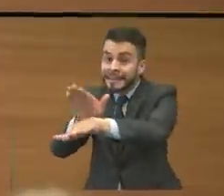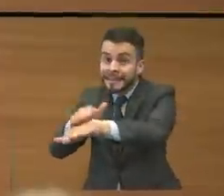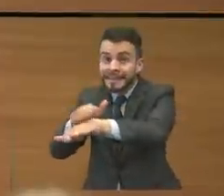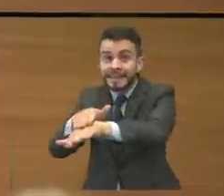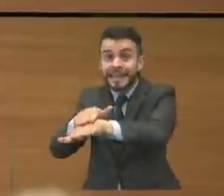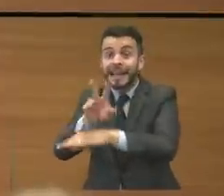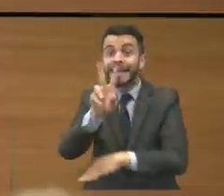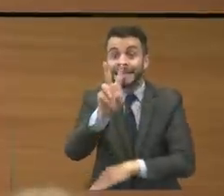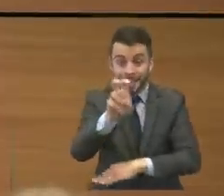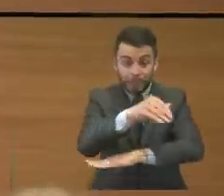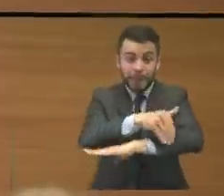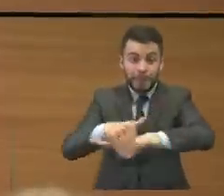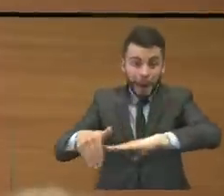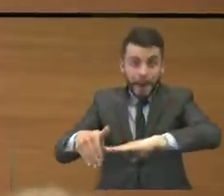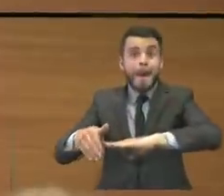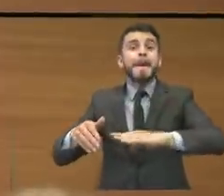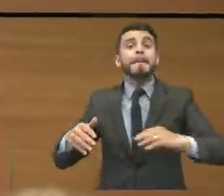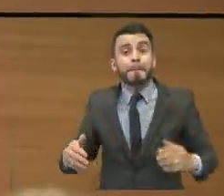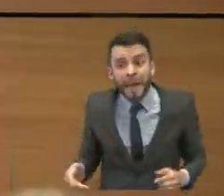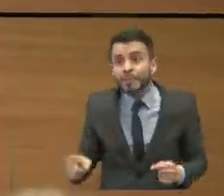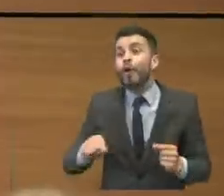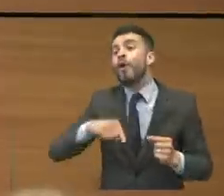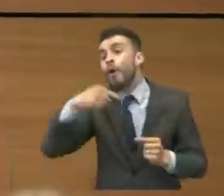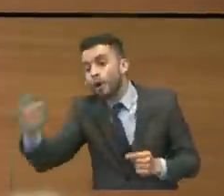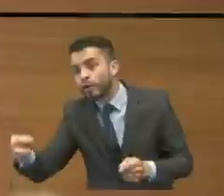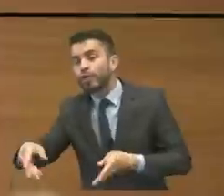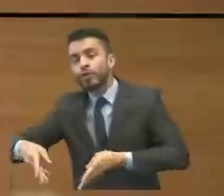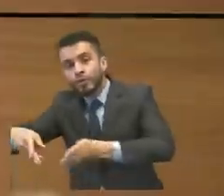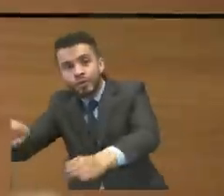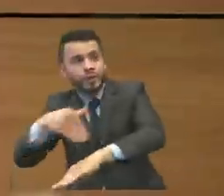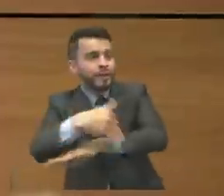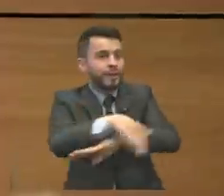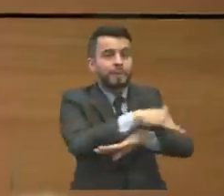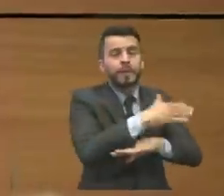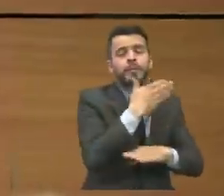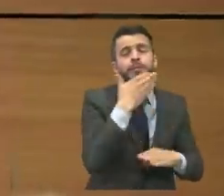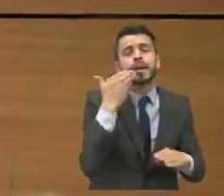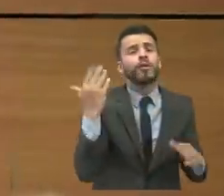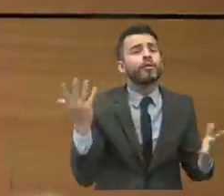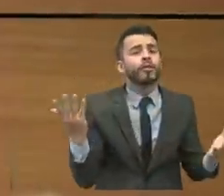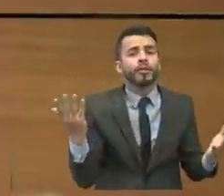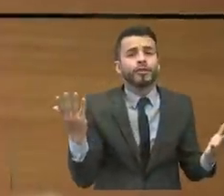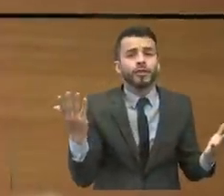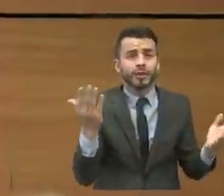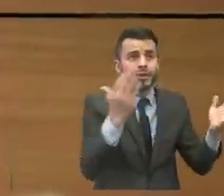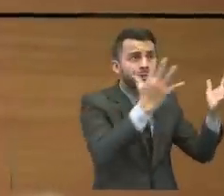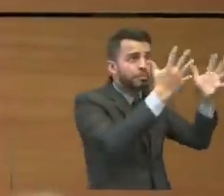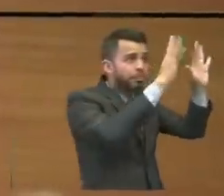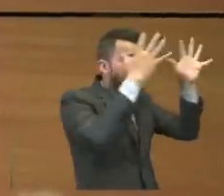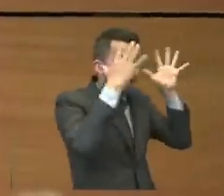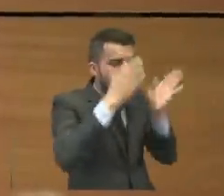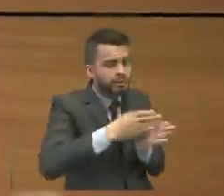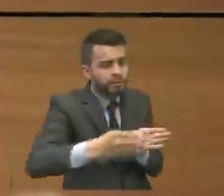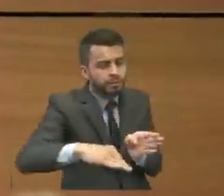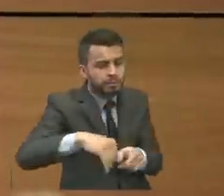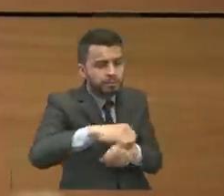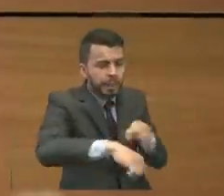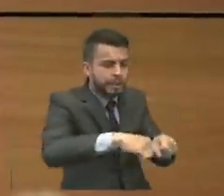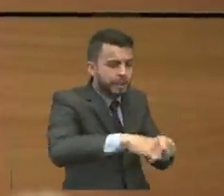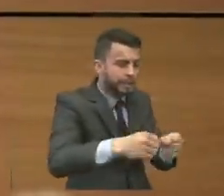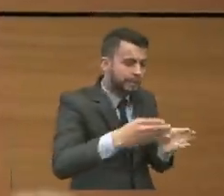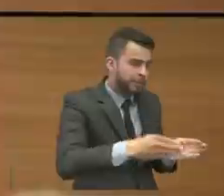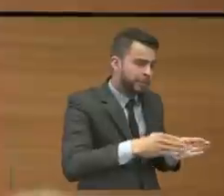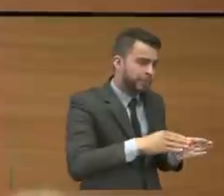otros corredores, es mucho mejor tener un corredor verde como el de la séptima que una troncal de Transmilenio como la de la